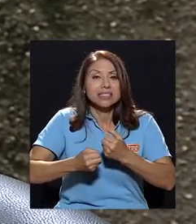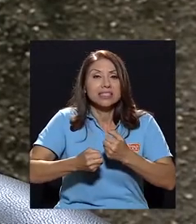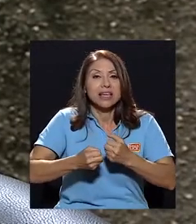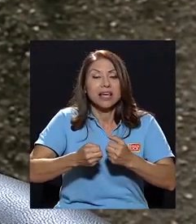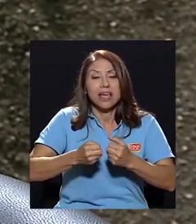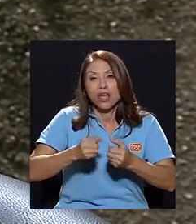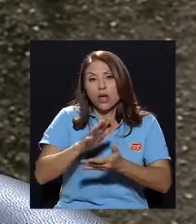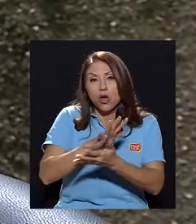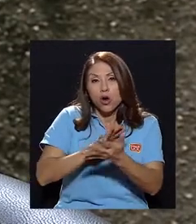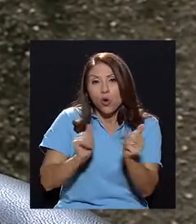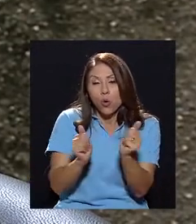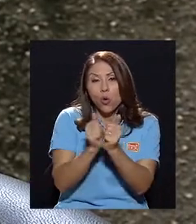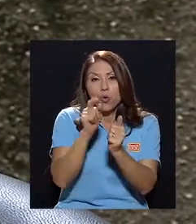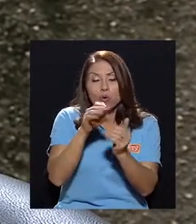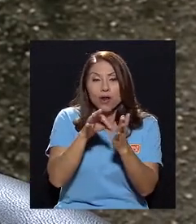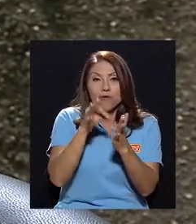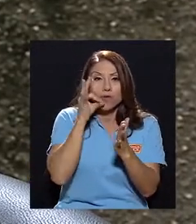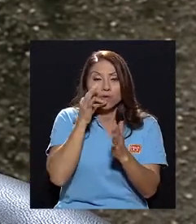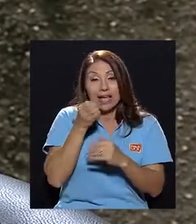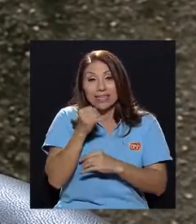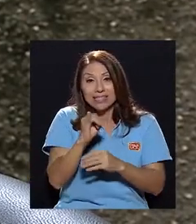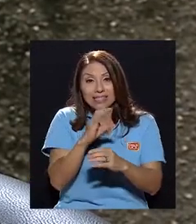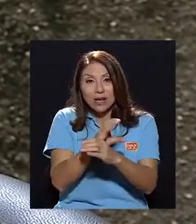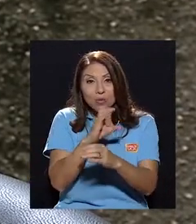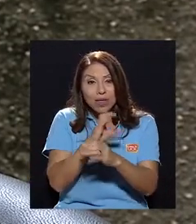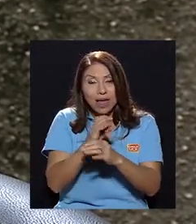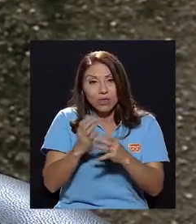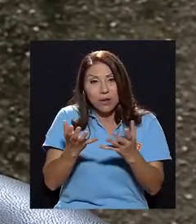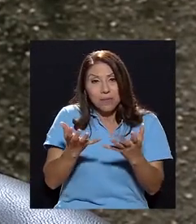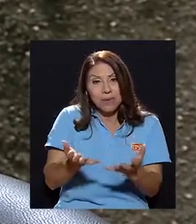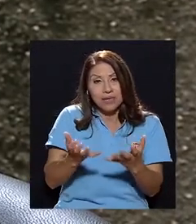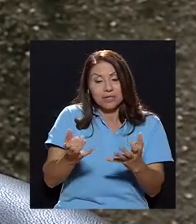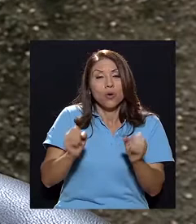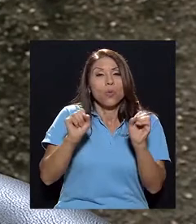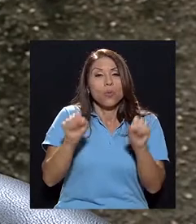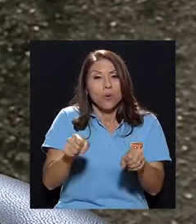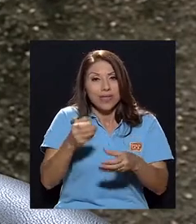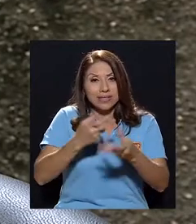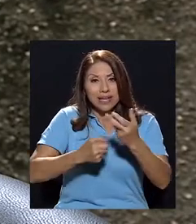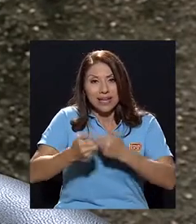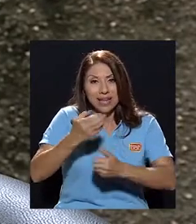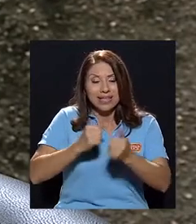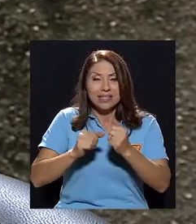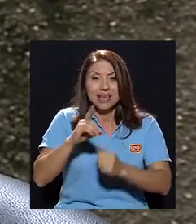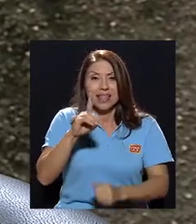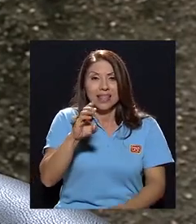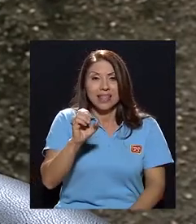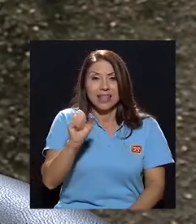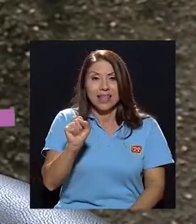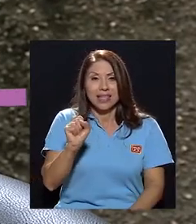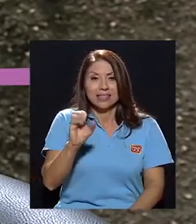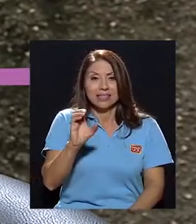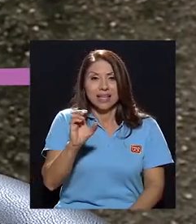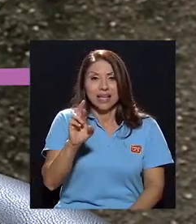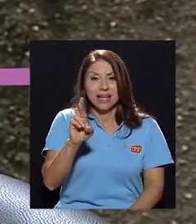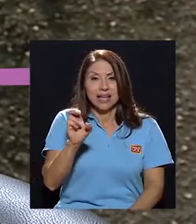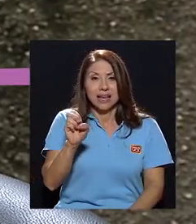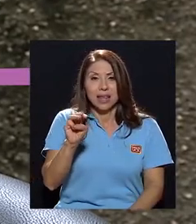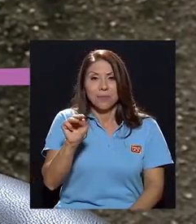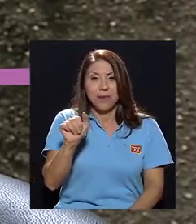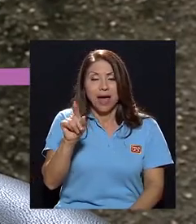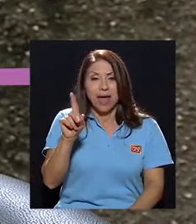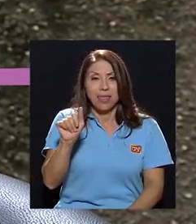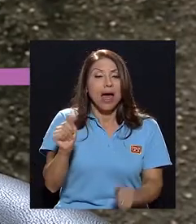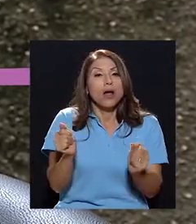de un entrenamiento. Si están cuidando el peso, entonces pueden utilizar leche descremada, ¿verdad? Con una manzana o con alguna fruta.